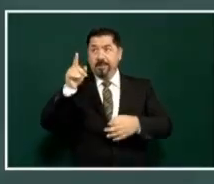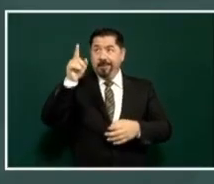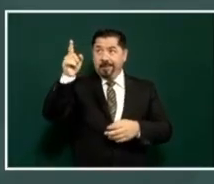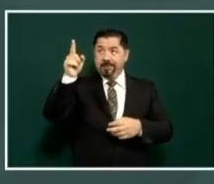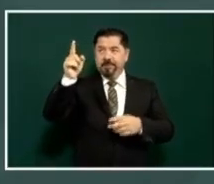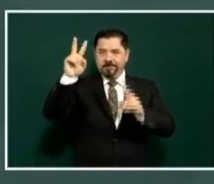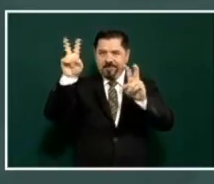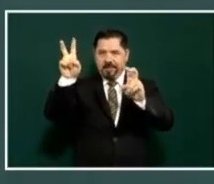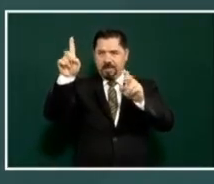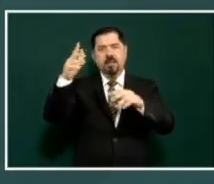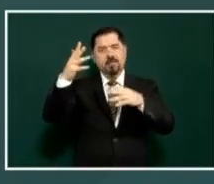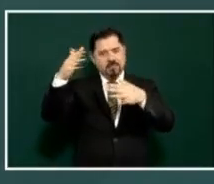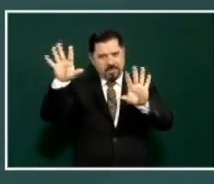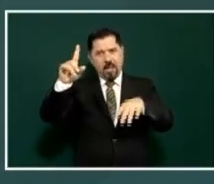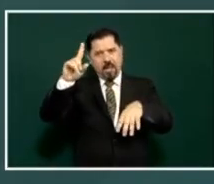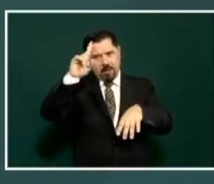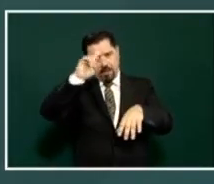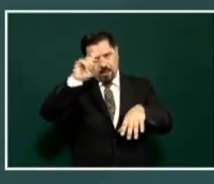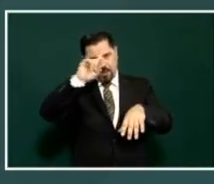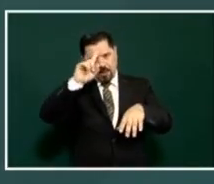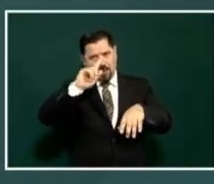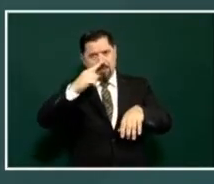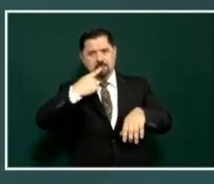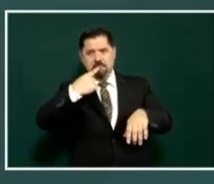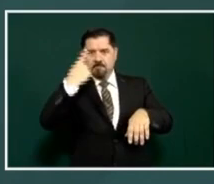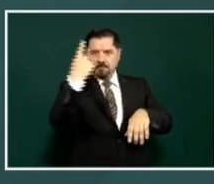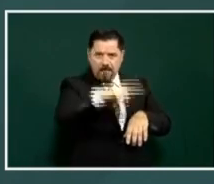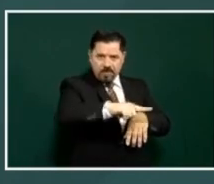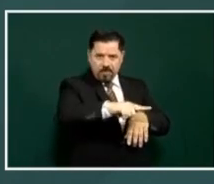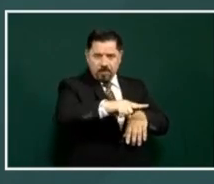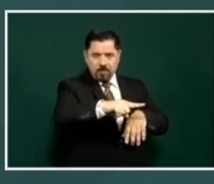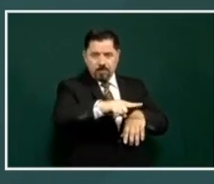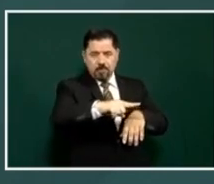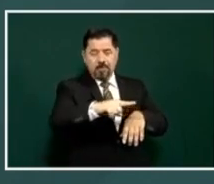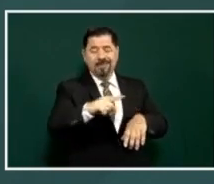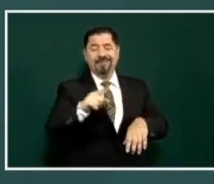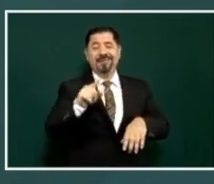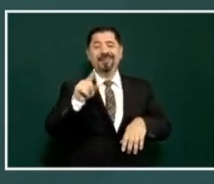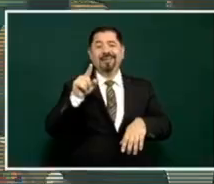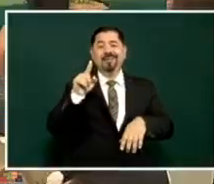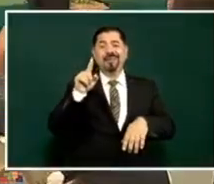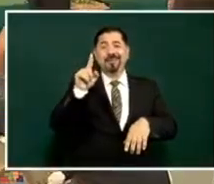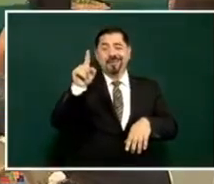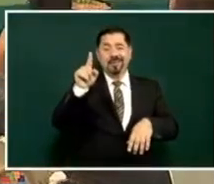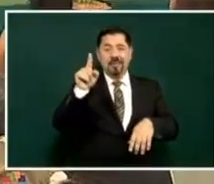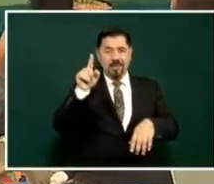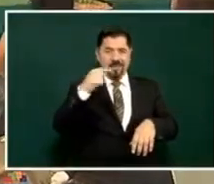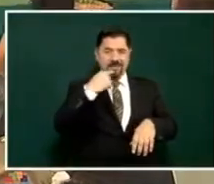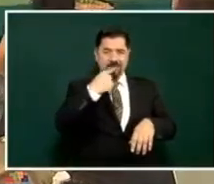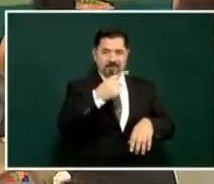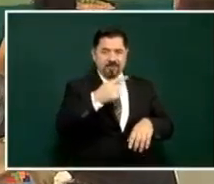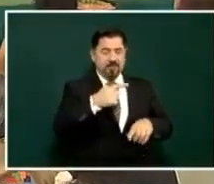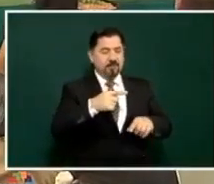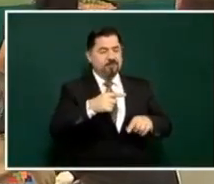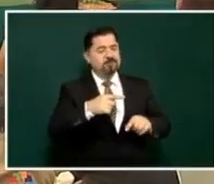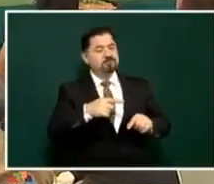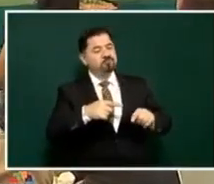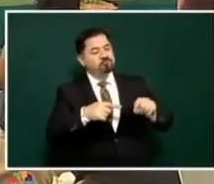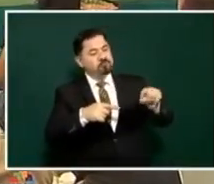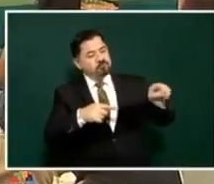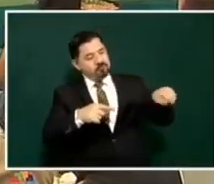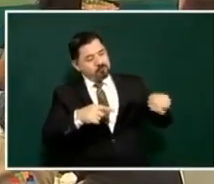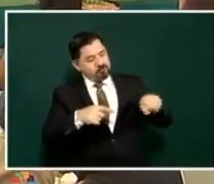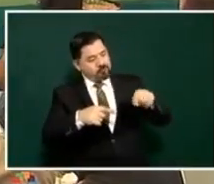tema y se le está pidiendo que ayuden, que participen para